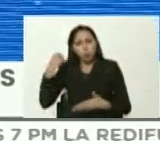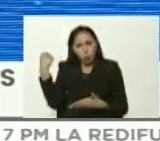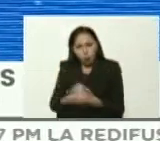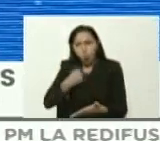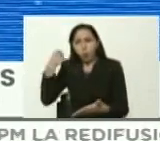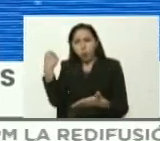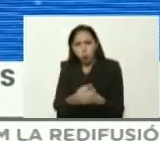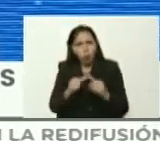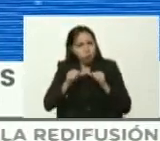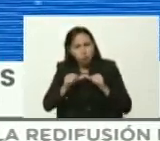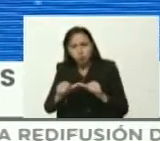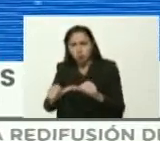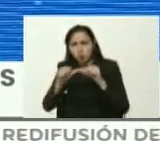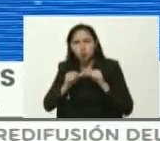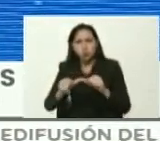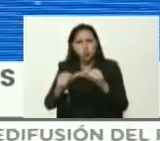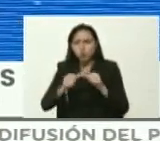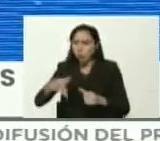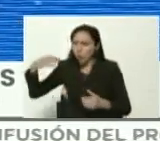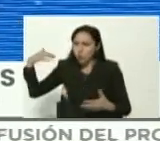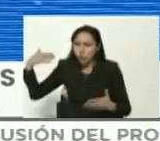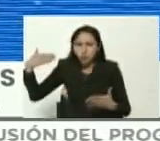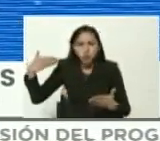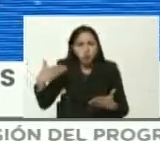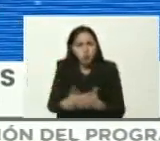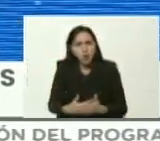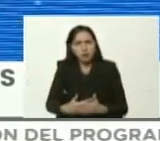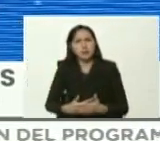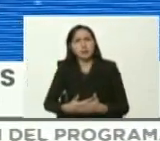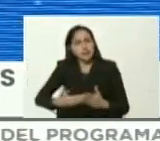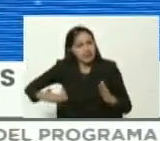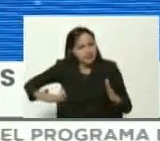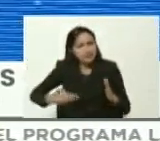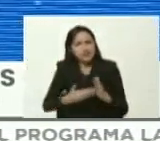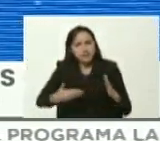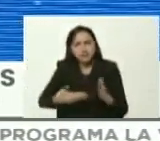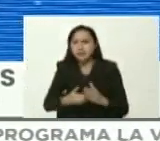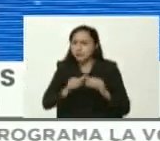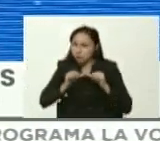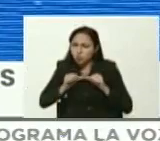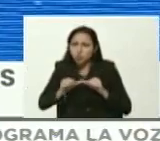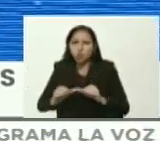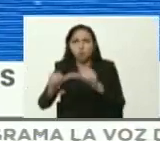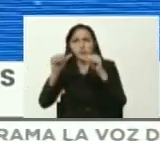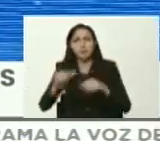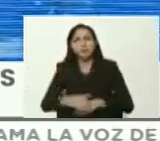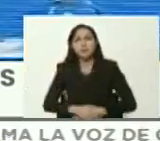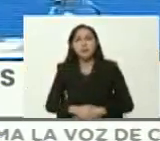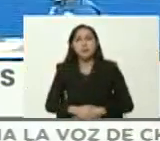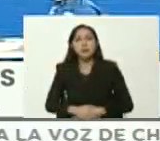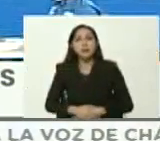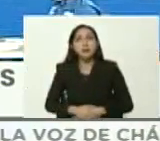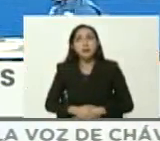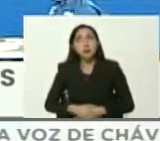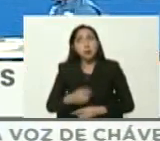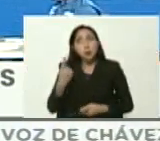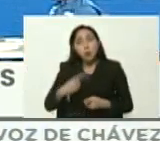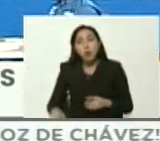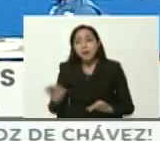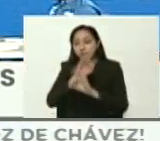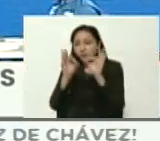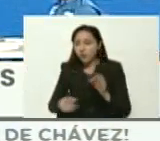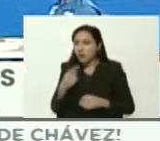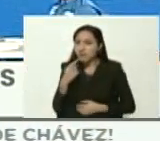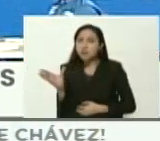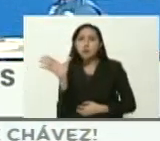ha aguantado todos estos años de crueldad. No tiene otra palabra. Lo que se ha hecho con